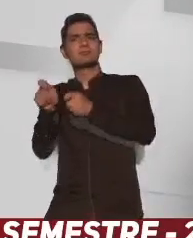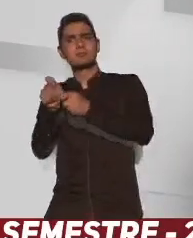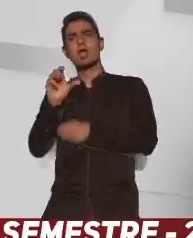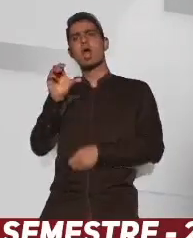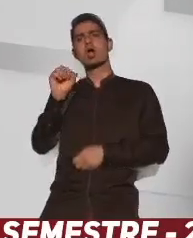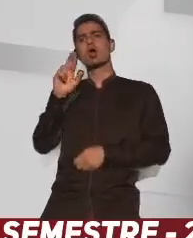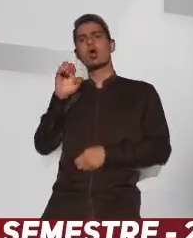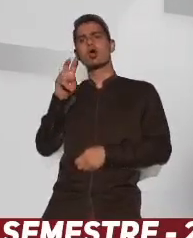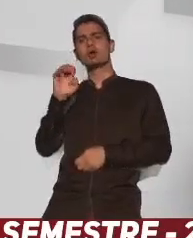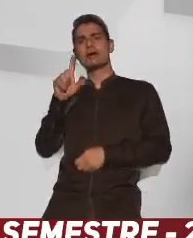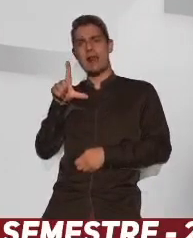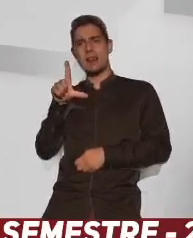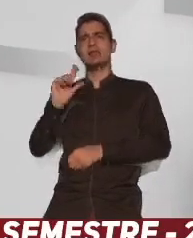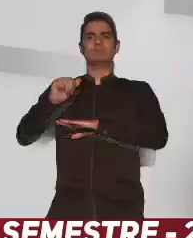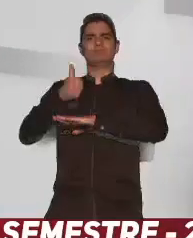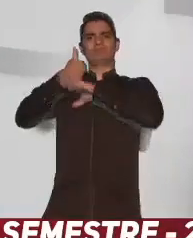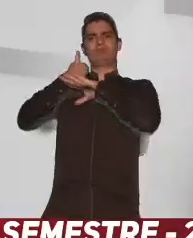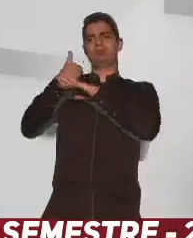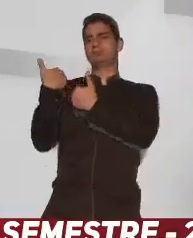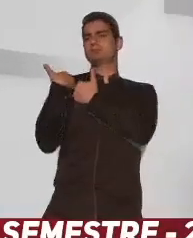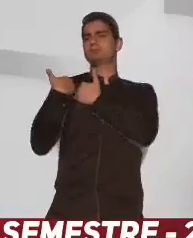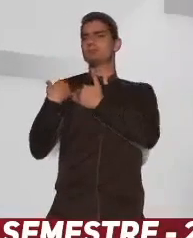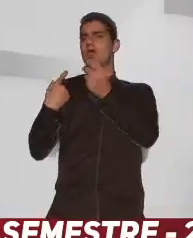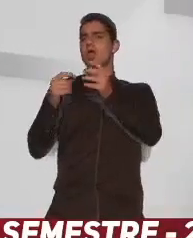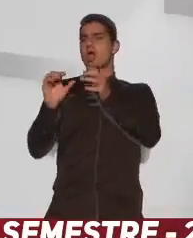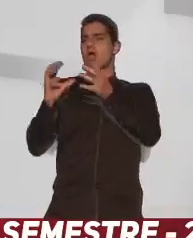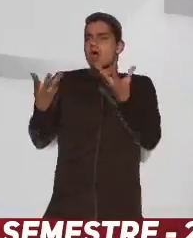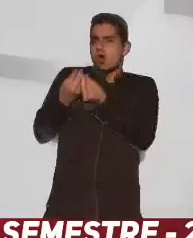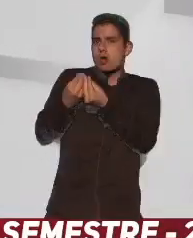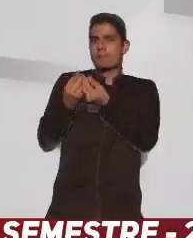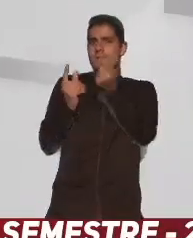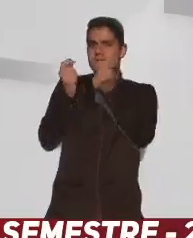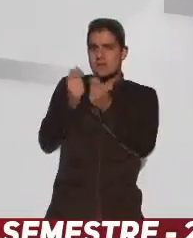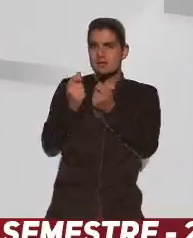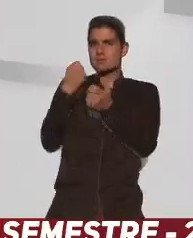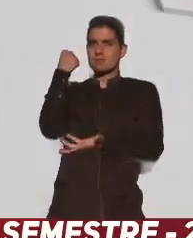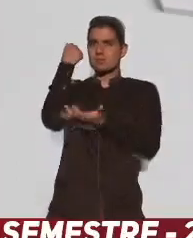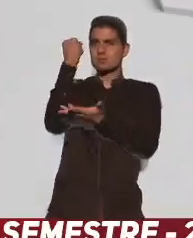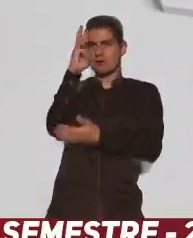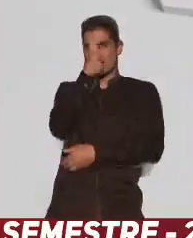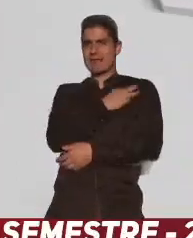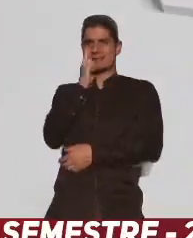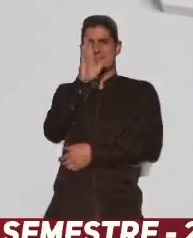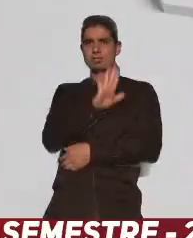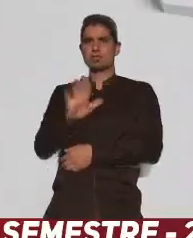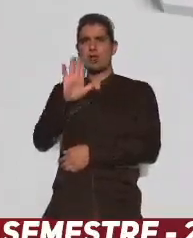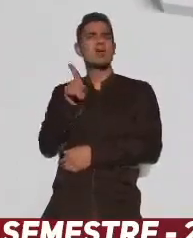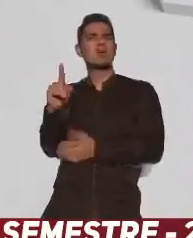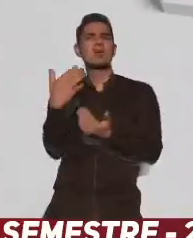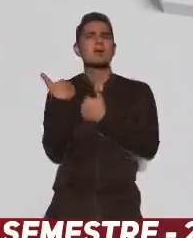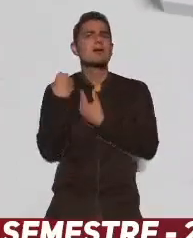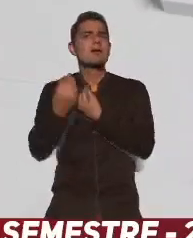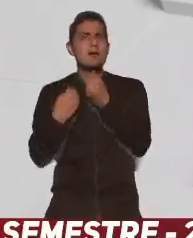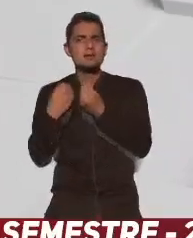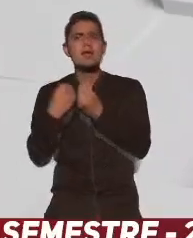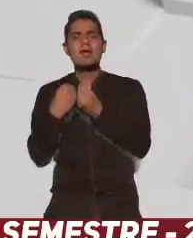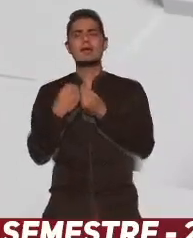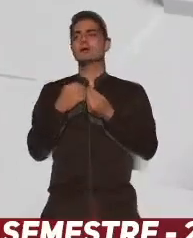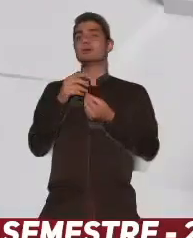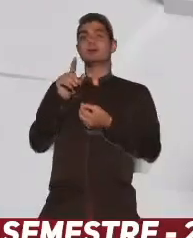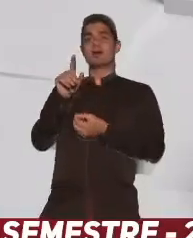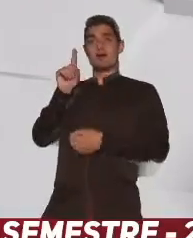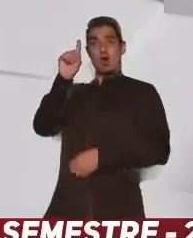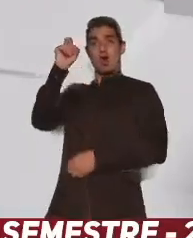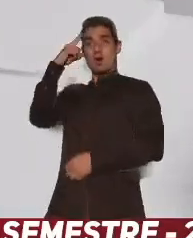Comando Financiero y Presupuestal. Su misión principal se basa en la asignación y distribución de los